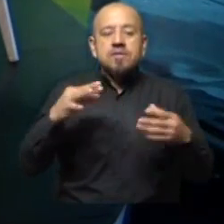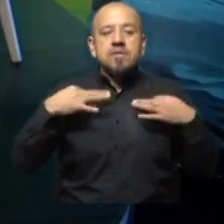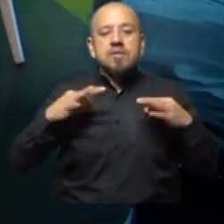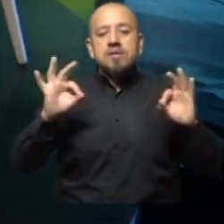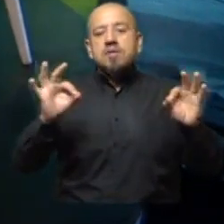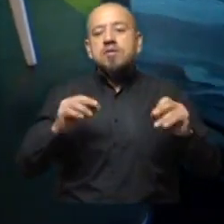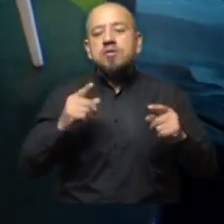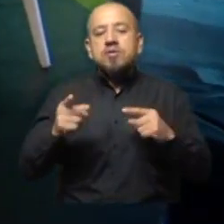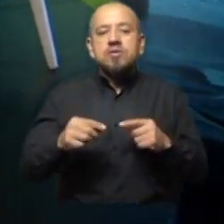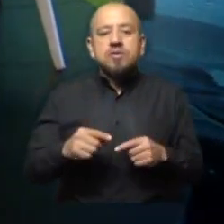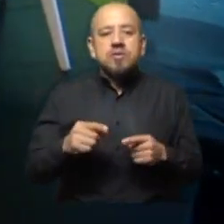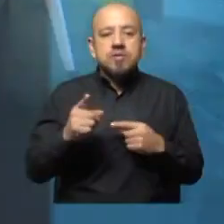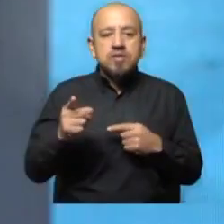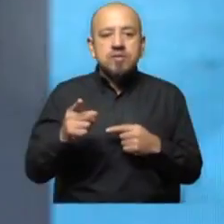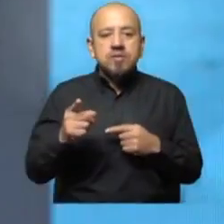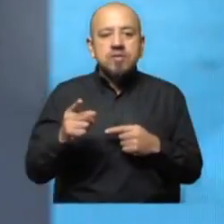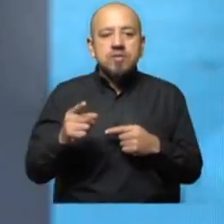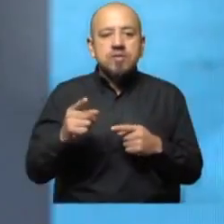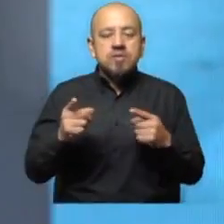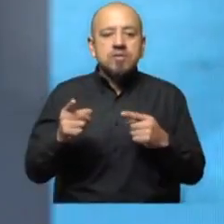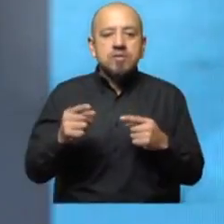una semana ocasiones balizas